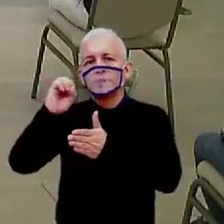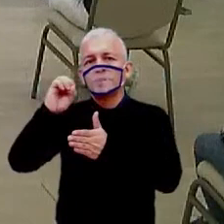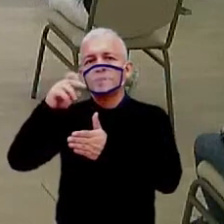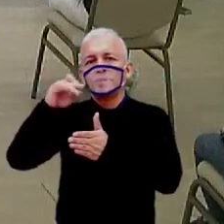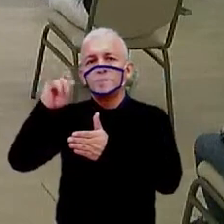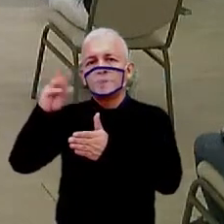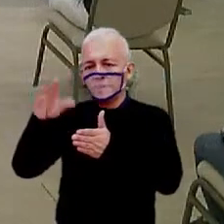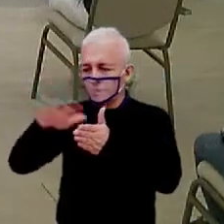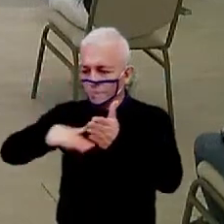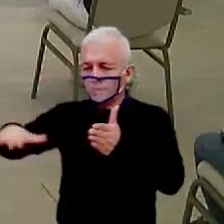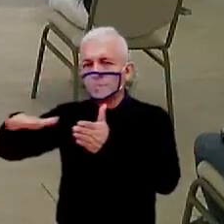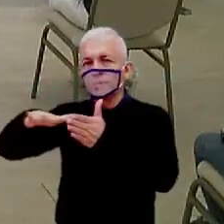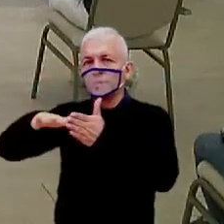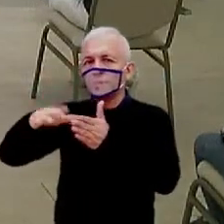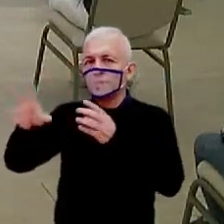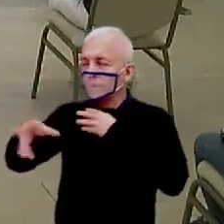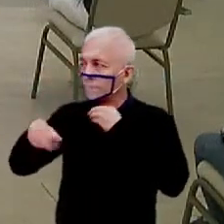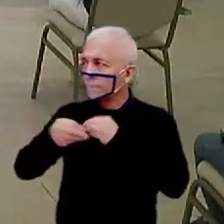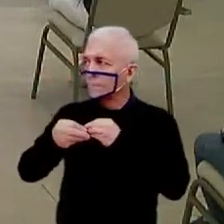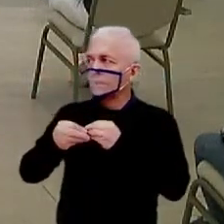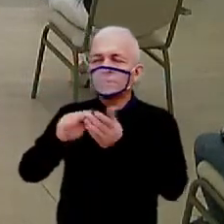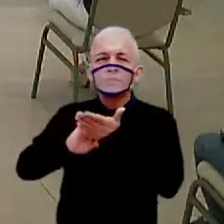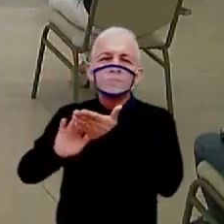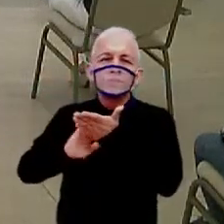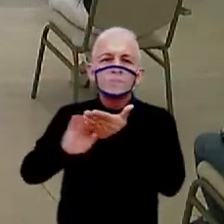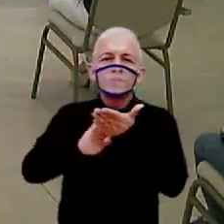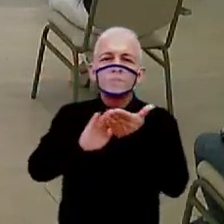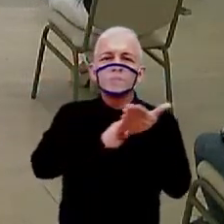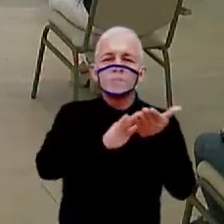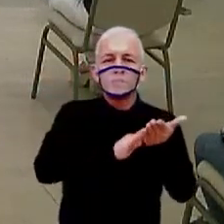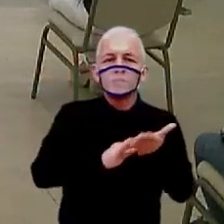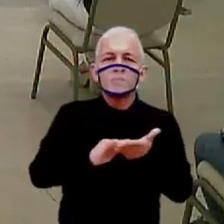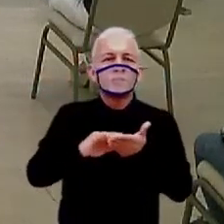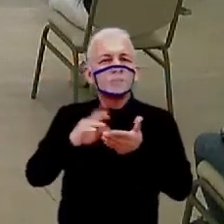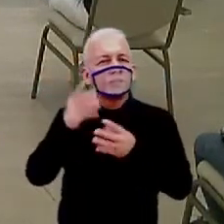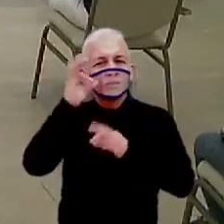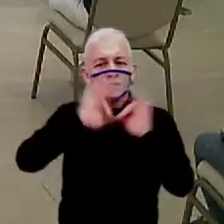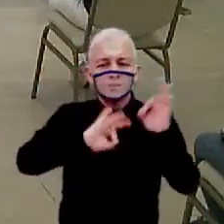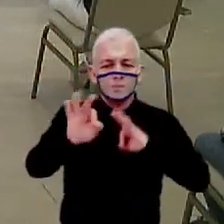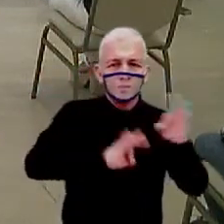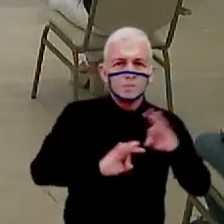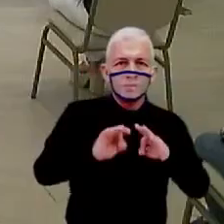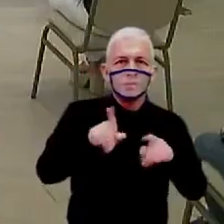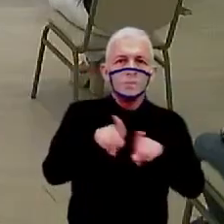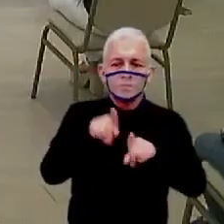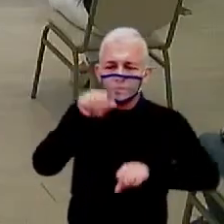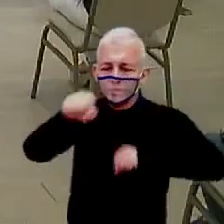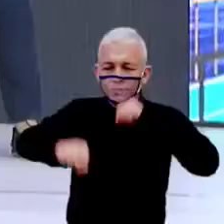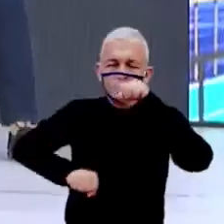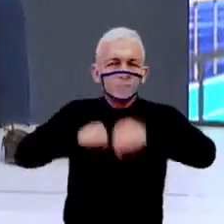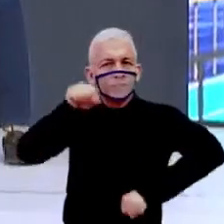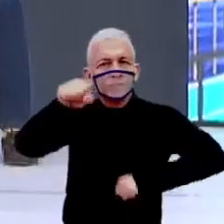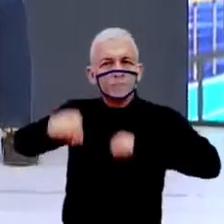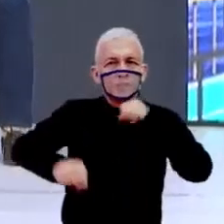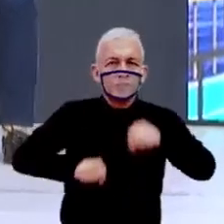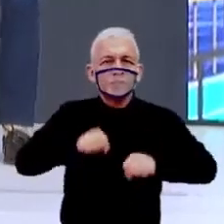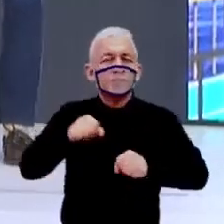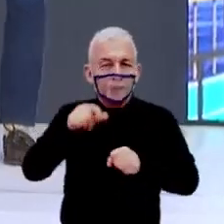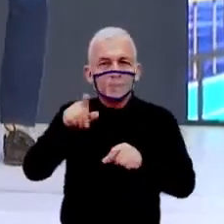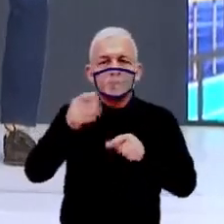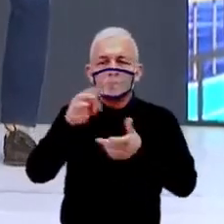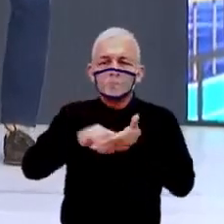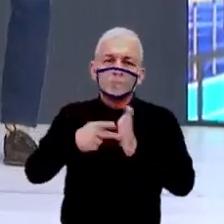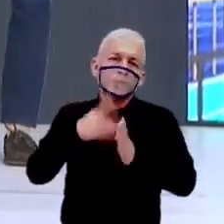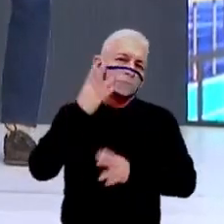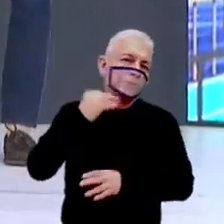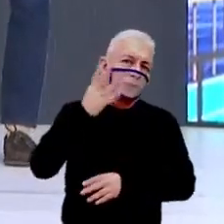dos intervenciones que les muestro muy rápidamente. Estamos en un sistema de ciclorrutas, que son, por supuesto, una